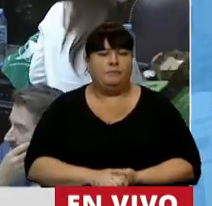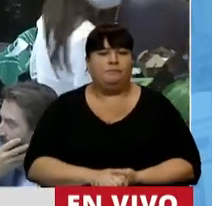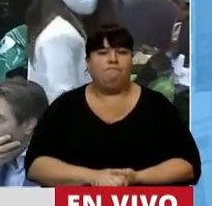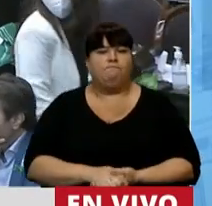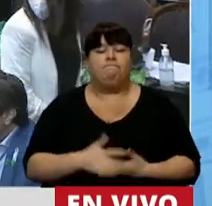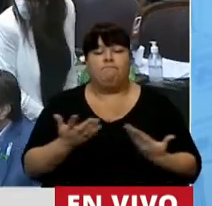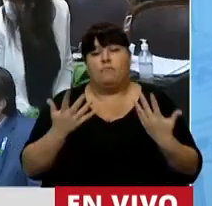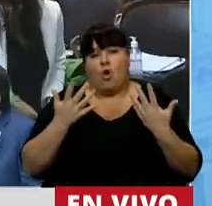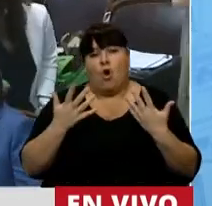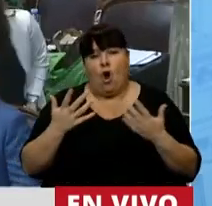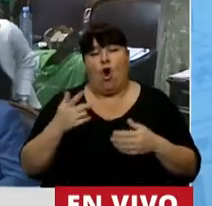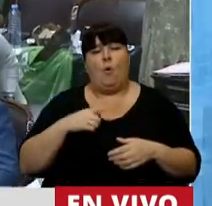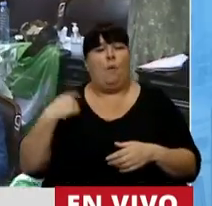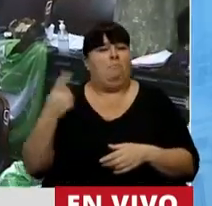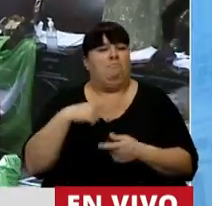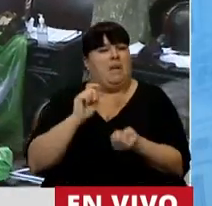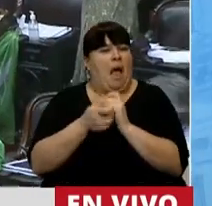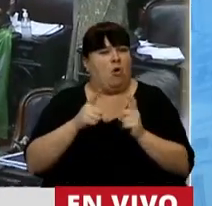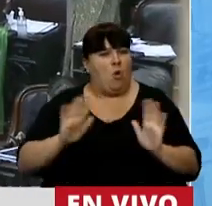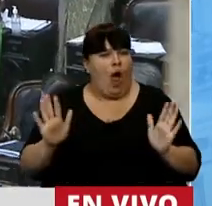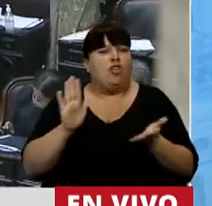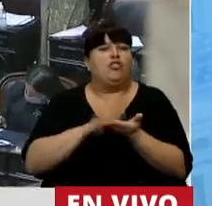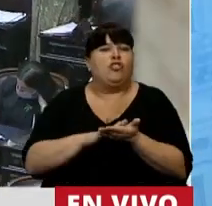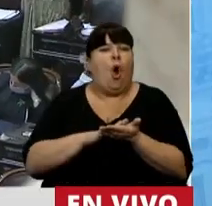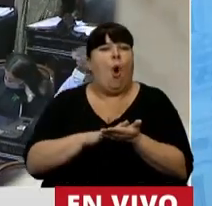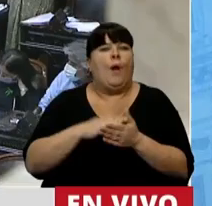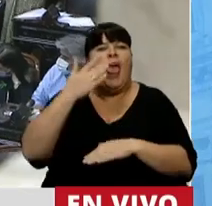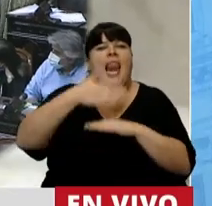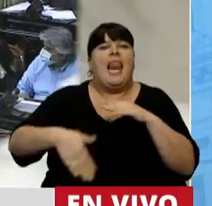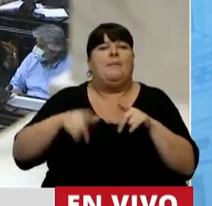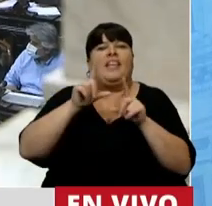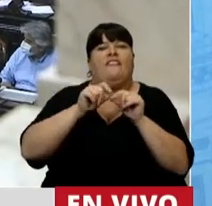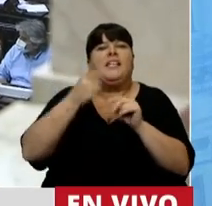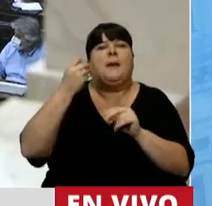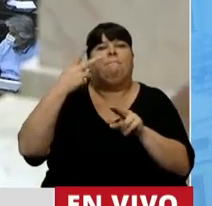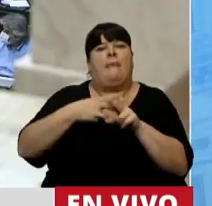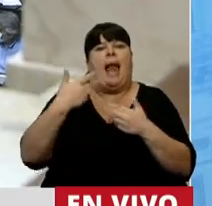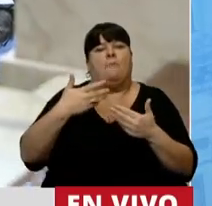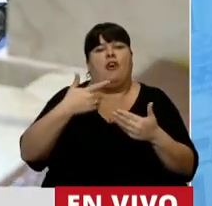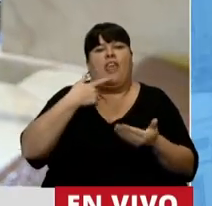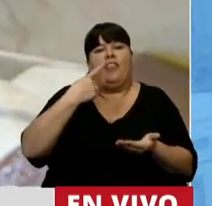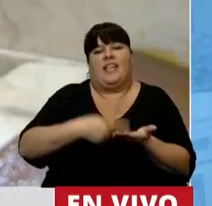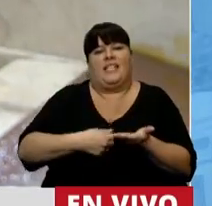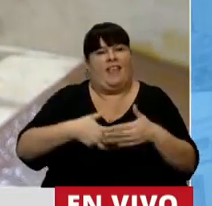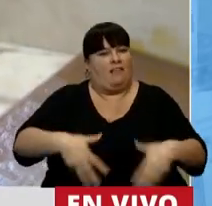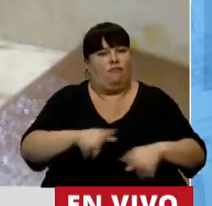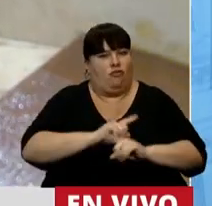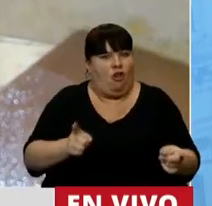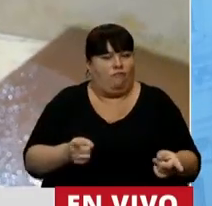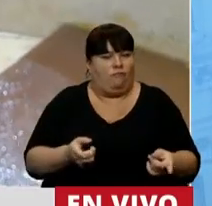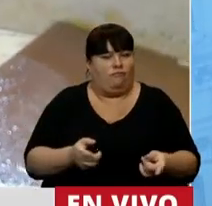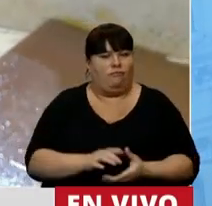De manera que obviamente para mí no cambia nada el hecho de fijar un límite de tiempo para la interrupción del desarrollo de una